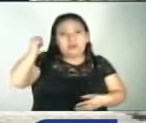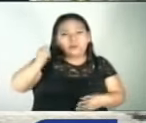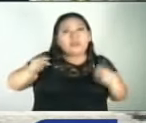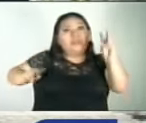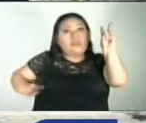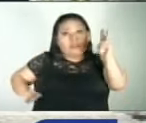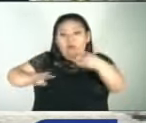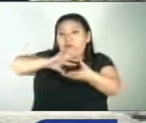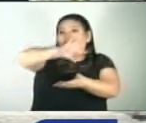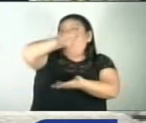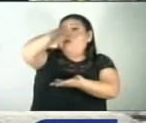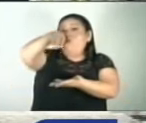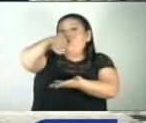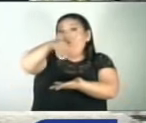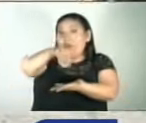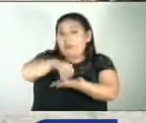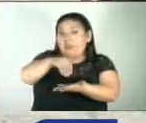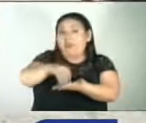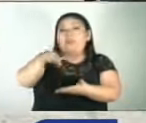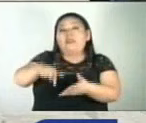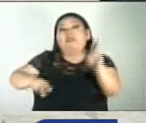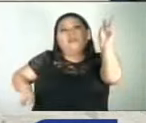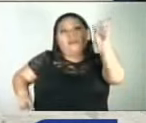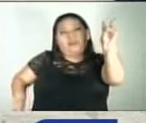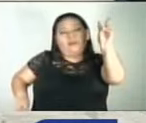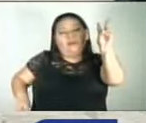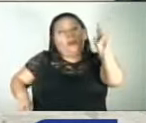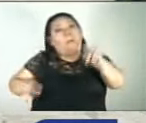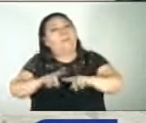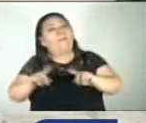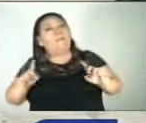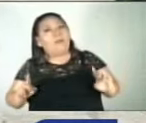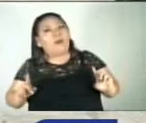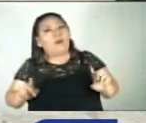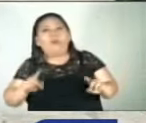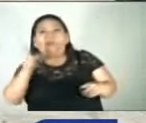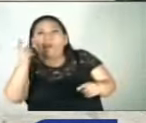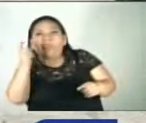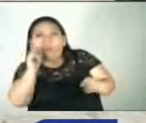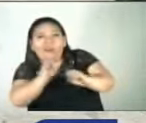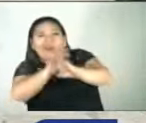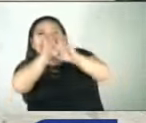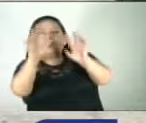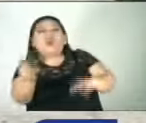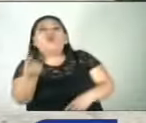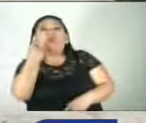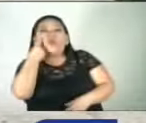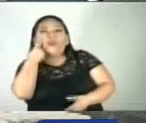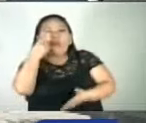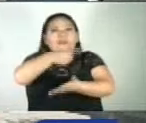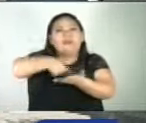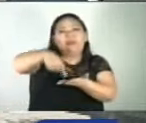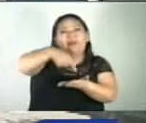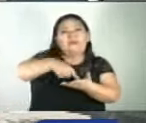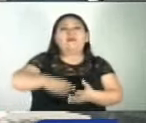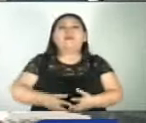Salvador en el nuevo municipio de San Salvador Centro, pero no especificaba cuál era la ubicación de la capital.